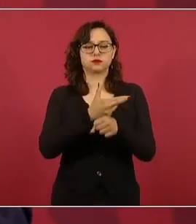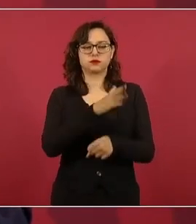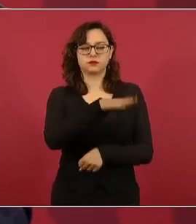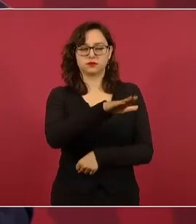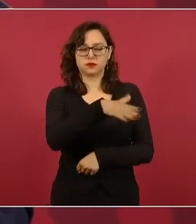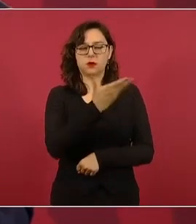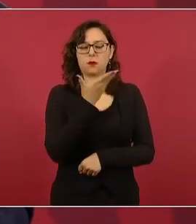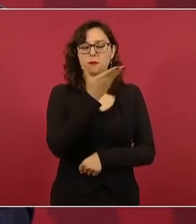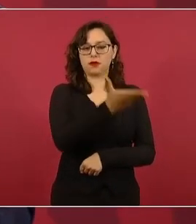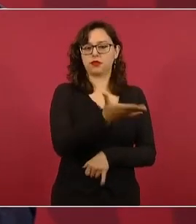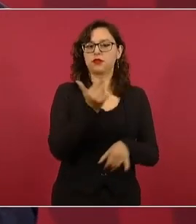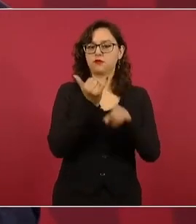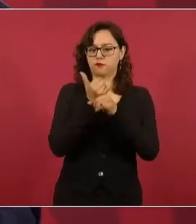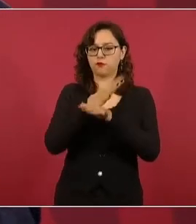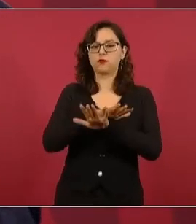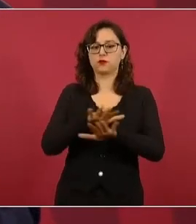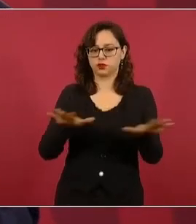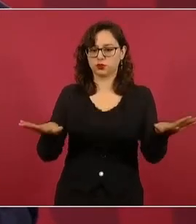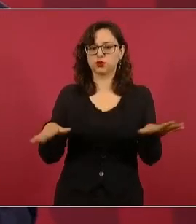Ella ha estado trabajando